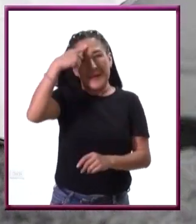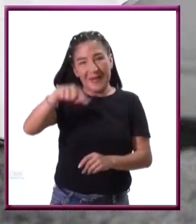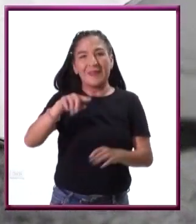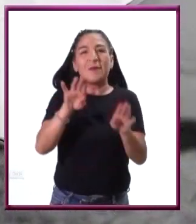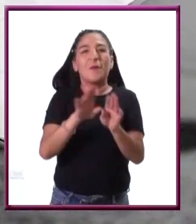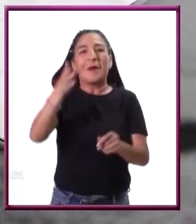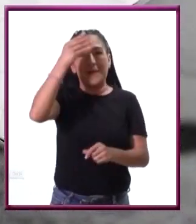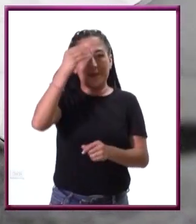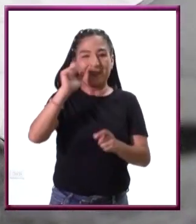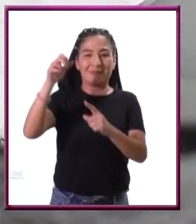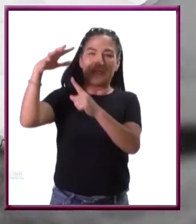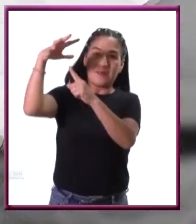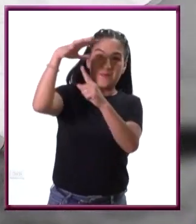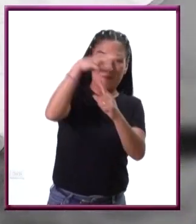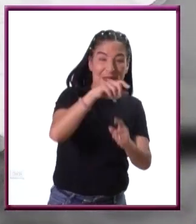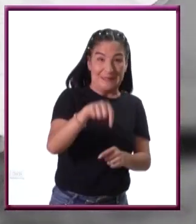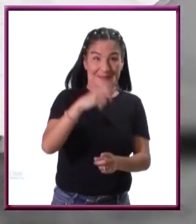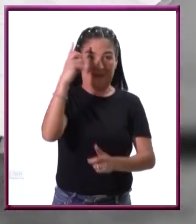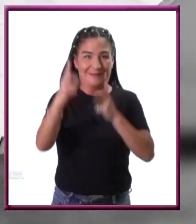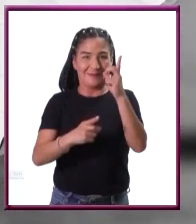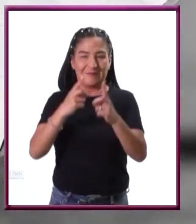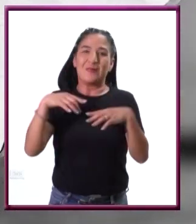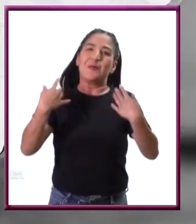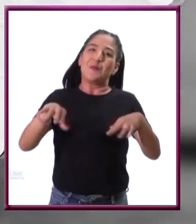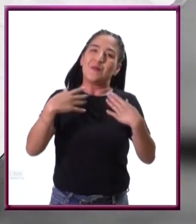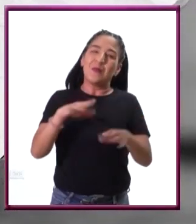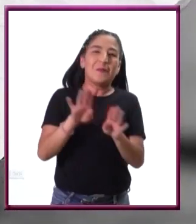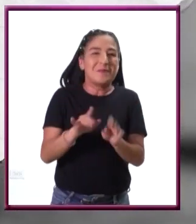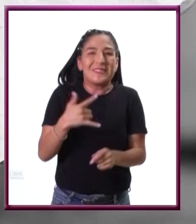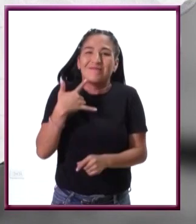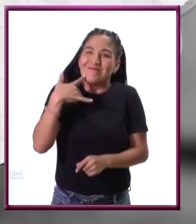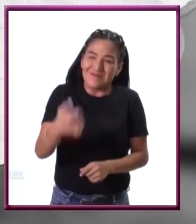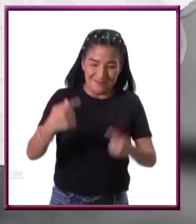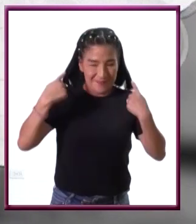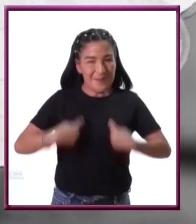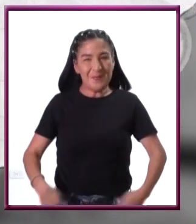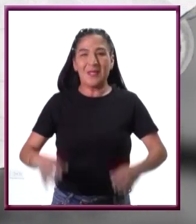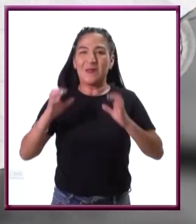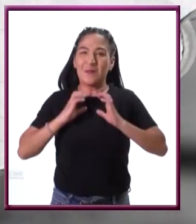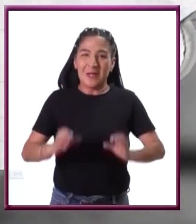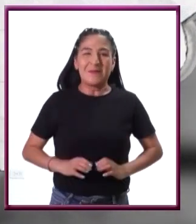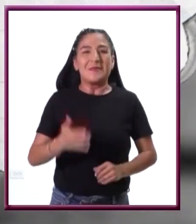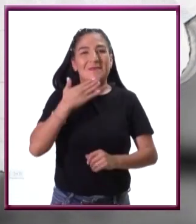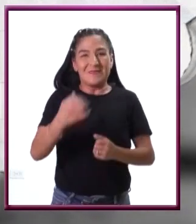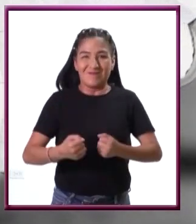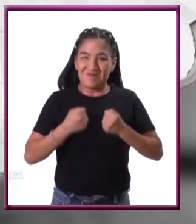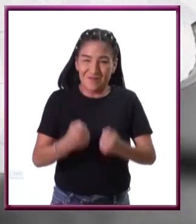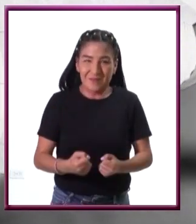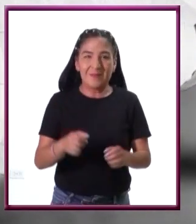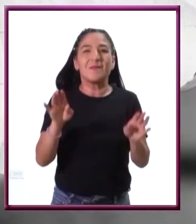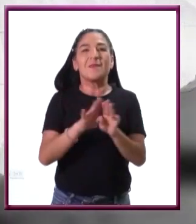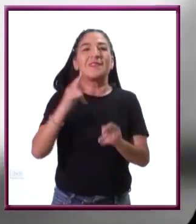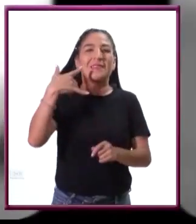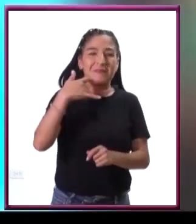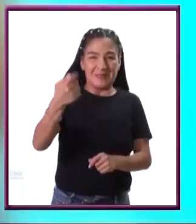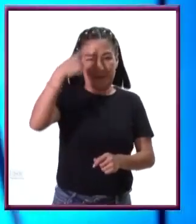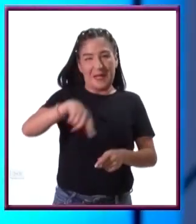Este deporte extremo exige una gran condición física, es decir, requiere mucho esfuerzo en su